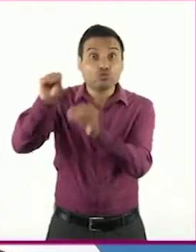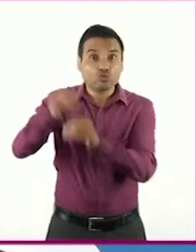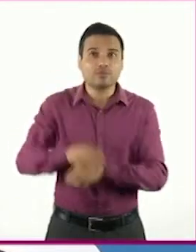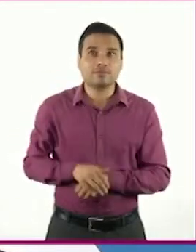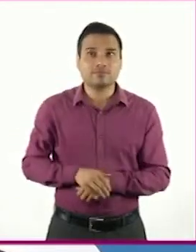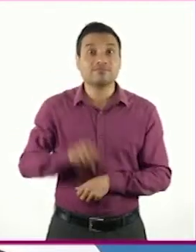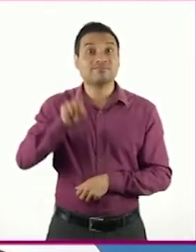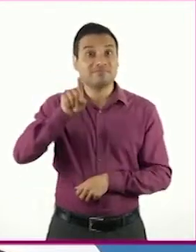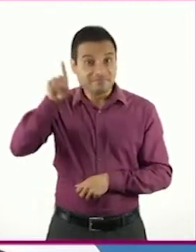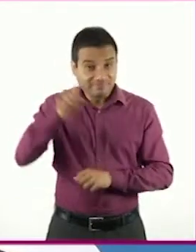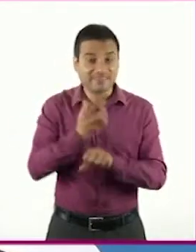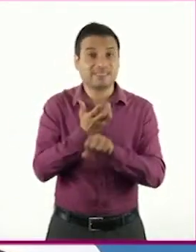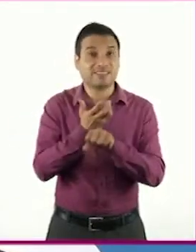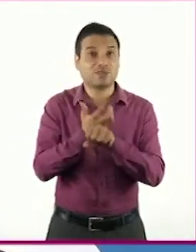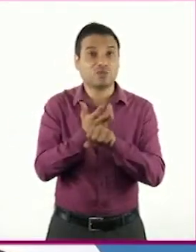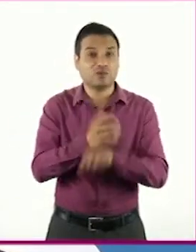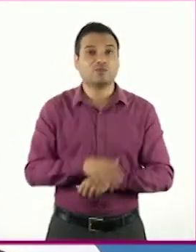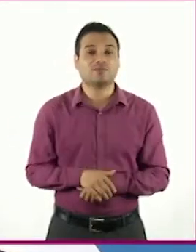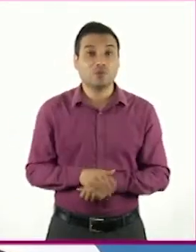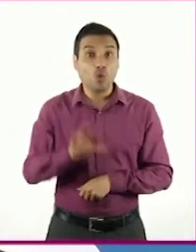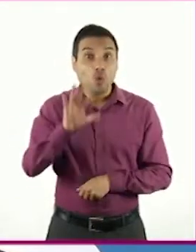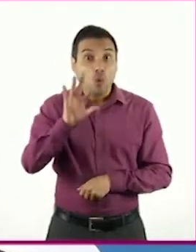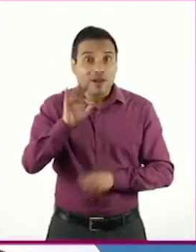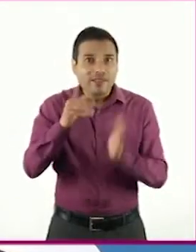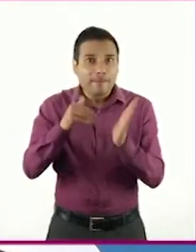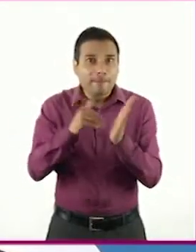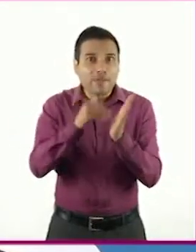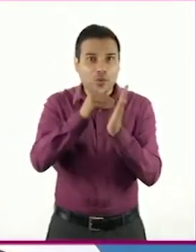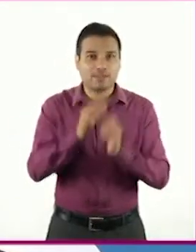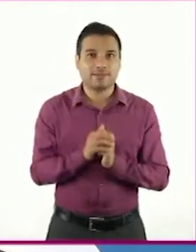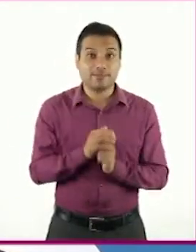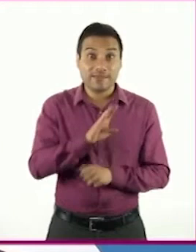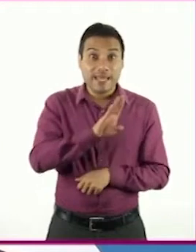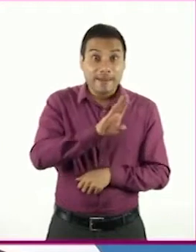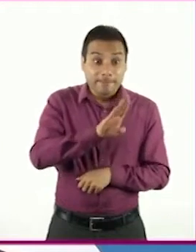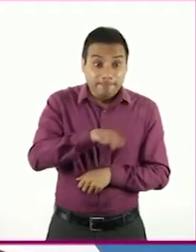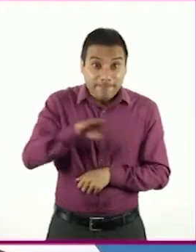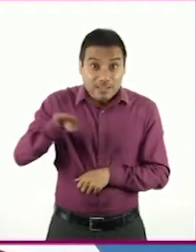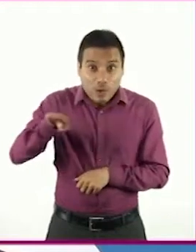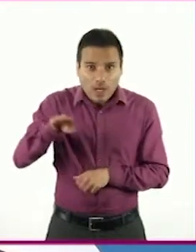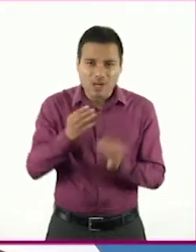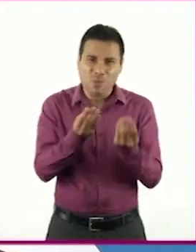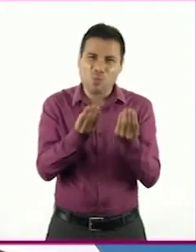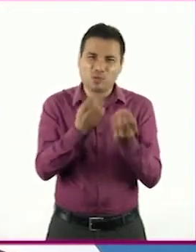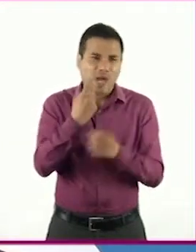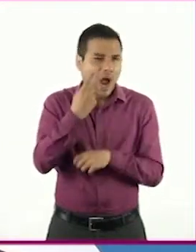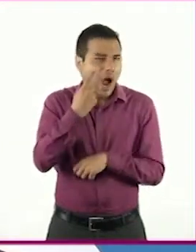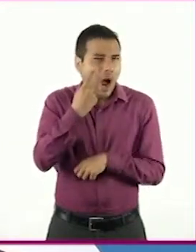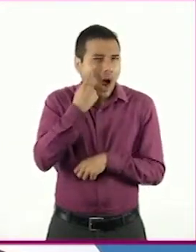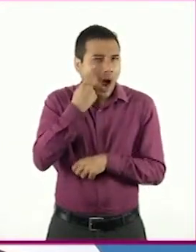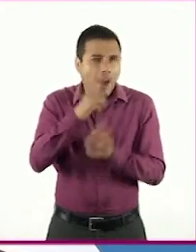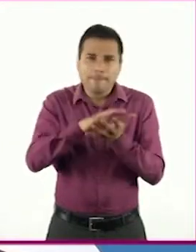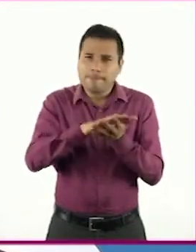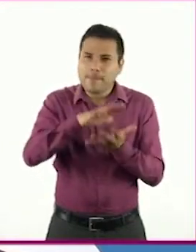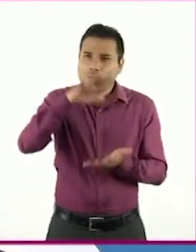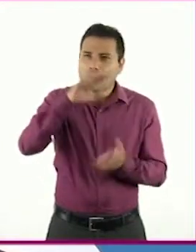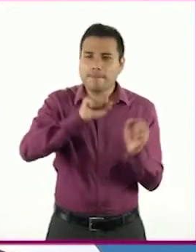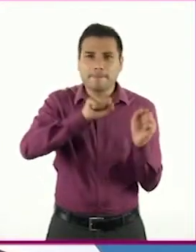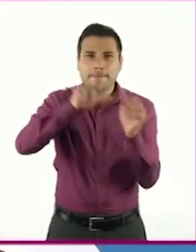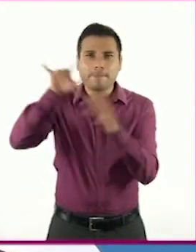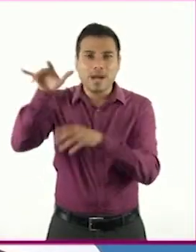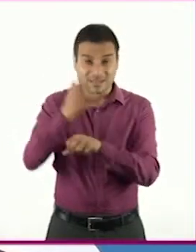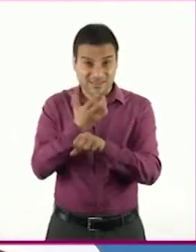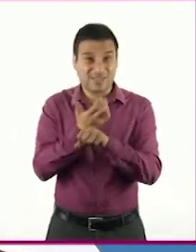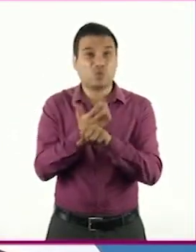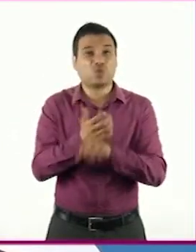mexicano en ese país? Y que Michoacán es el estado con mayor número de personas que migran a ese país en busca